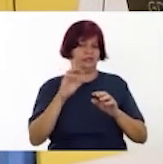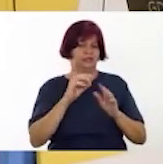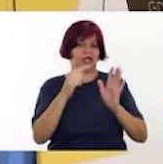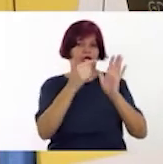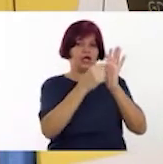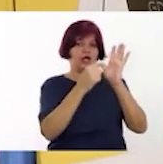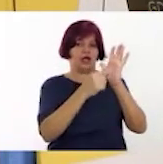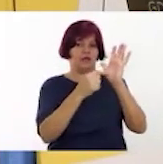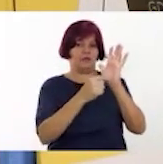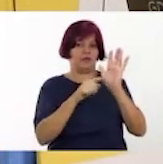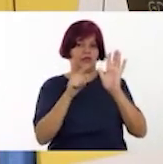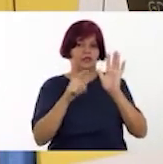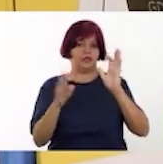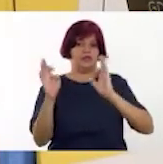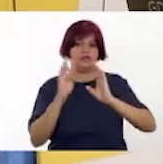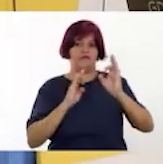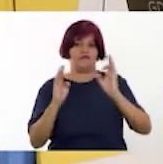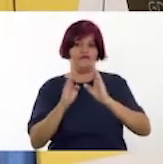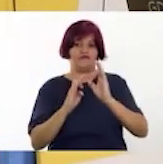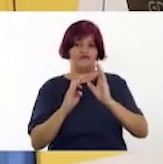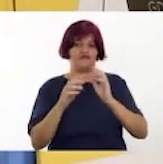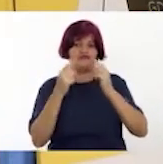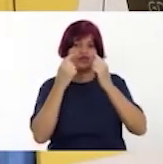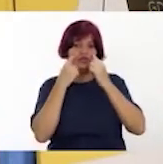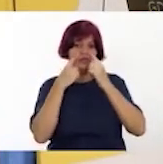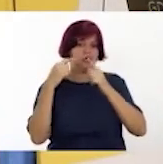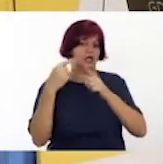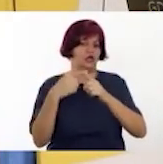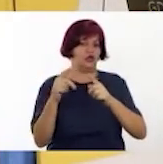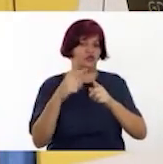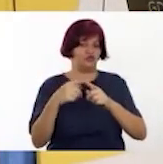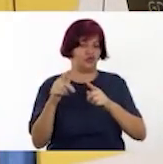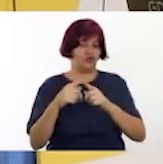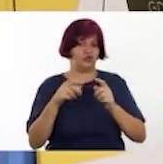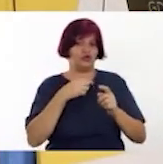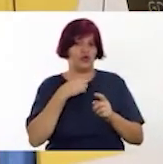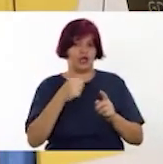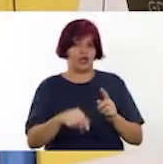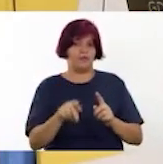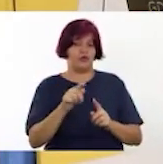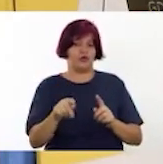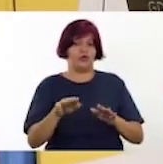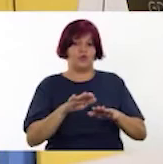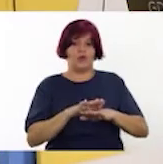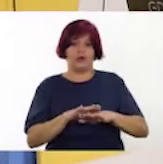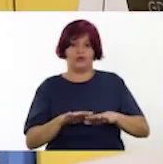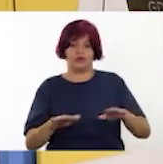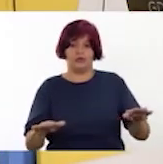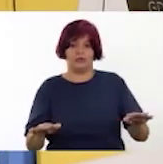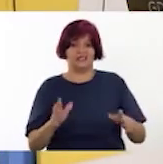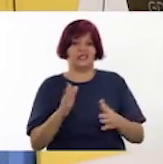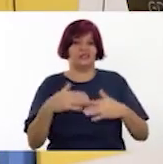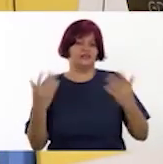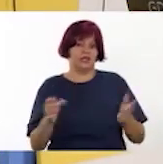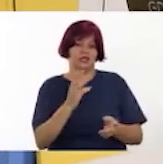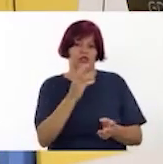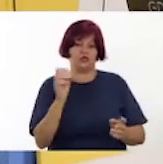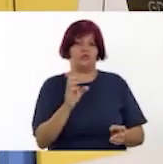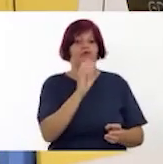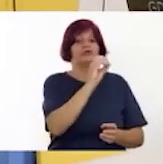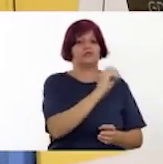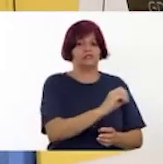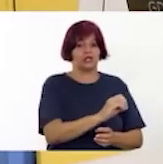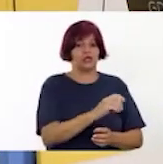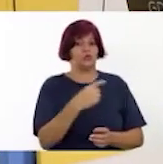las propiedades de esas funciones que están ahí y vean los demás casos que existen cuando las bases están entre 0 y